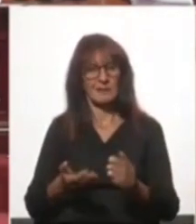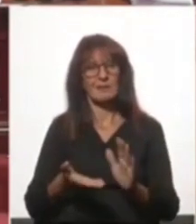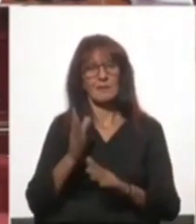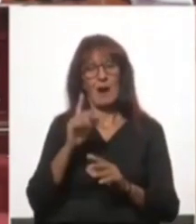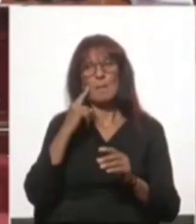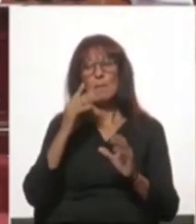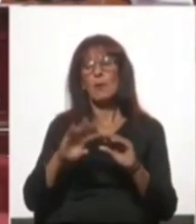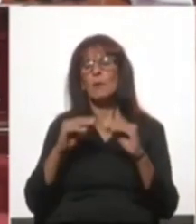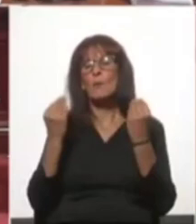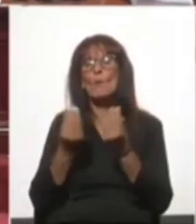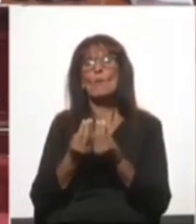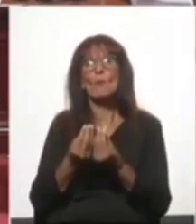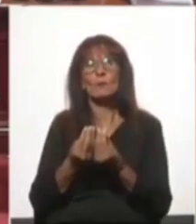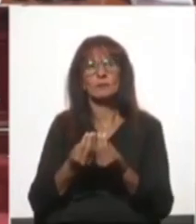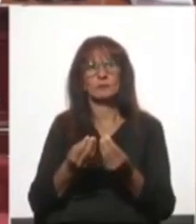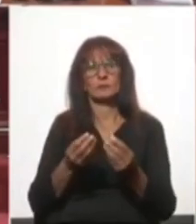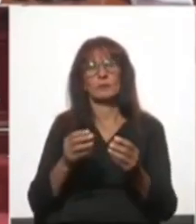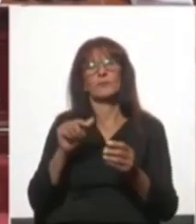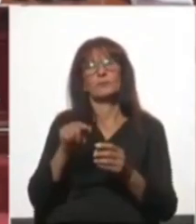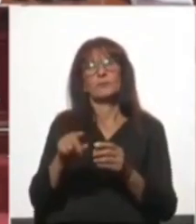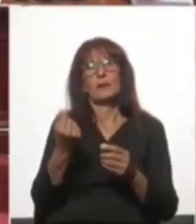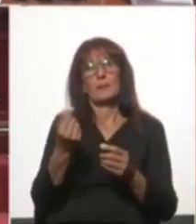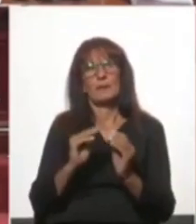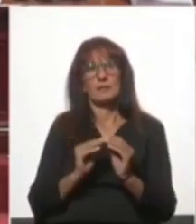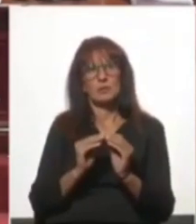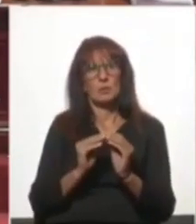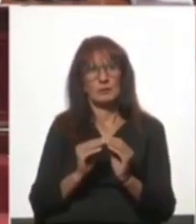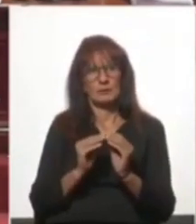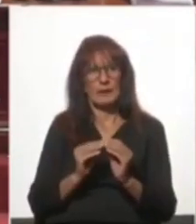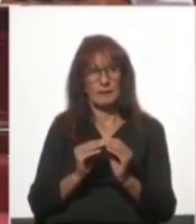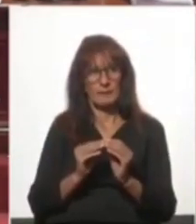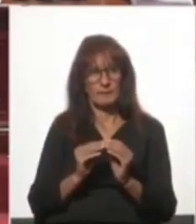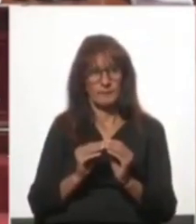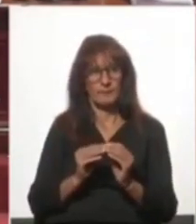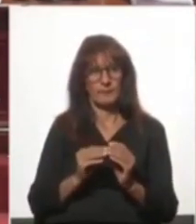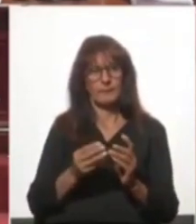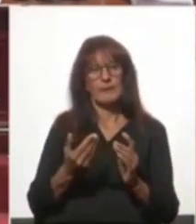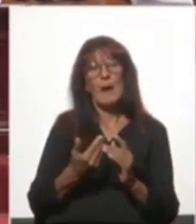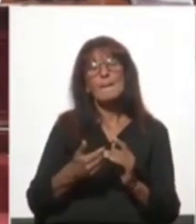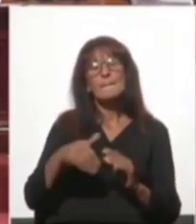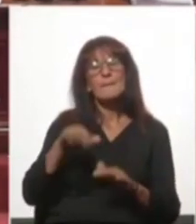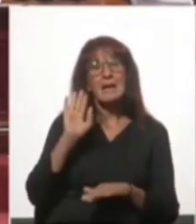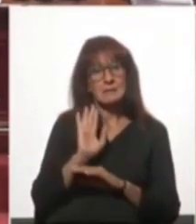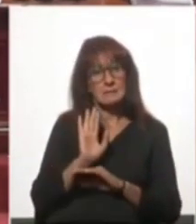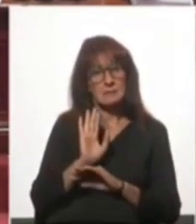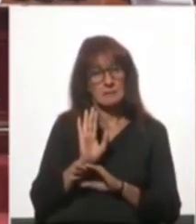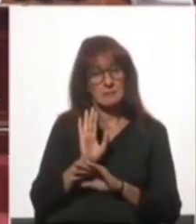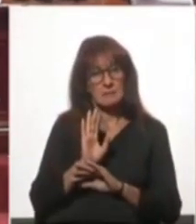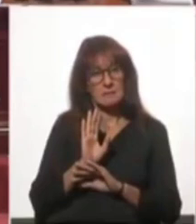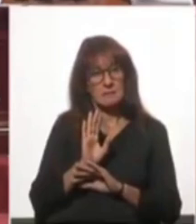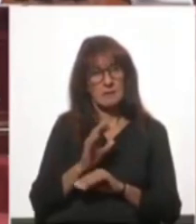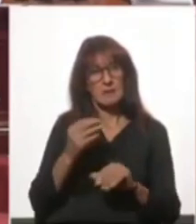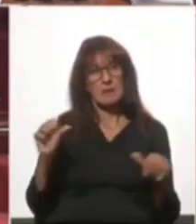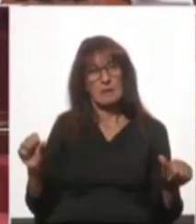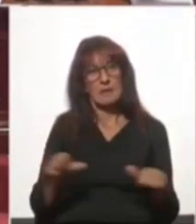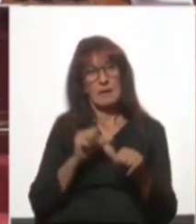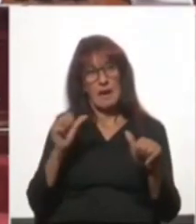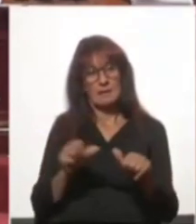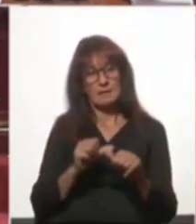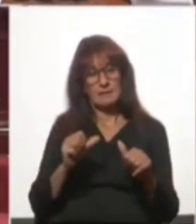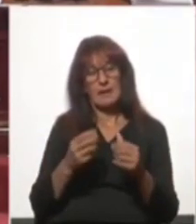montos presupuestales y la meta fiscal. Más inconsistencias que hacen que los montos